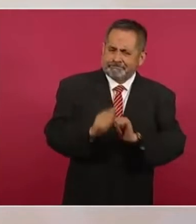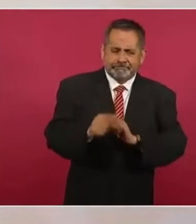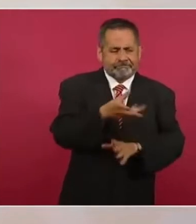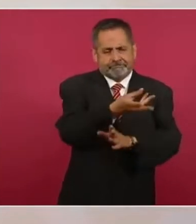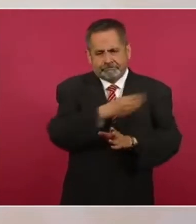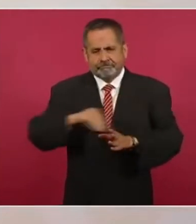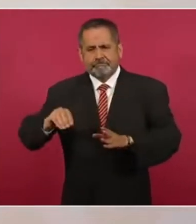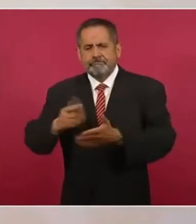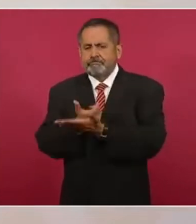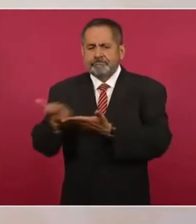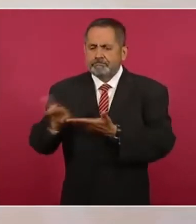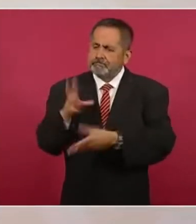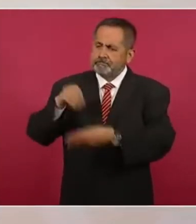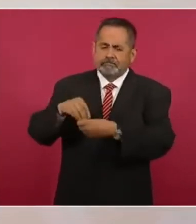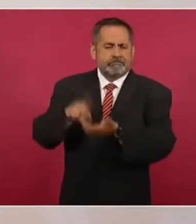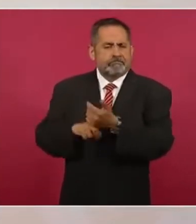de que